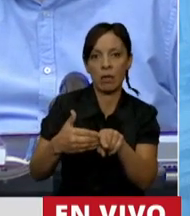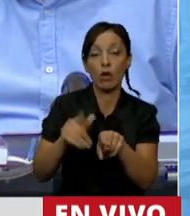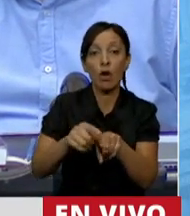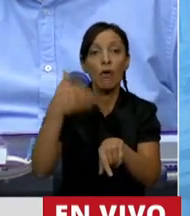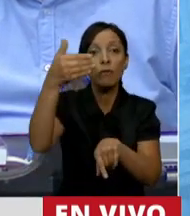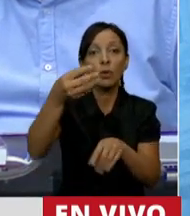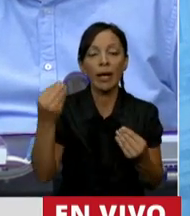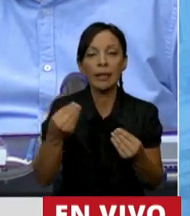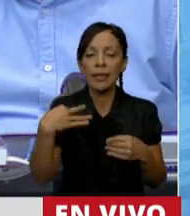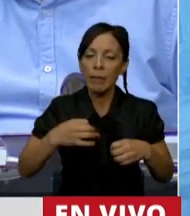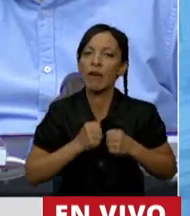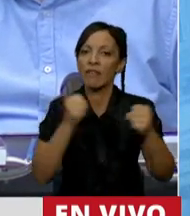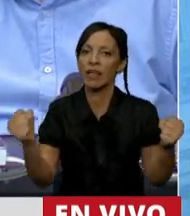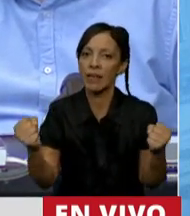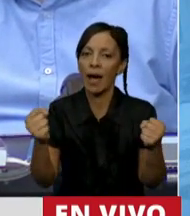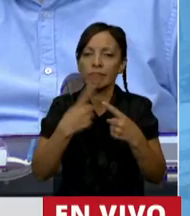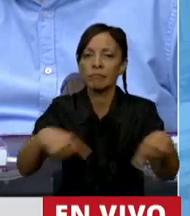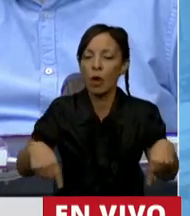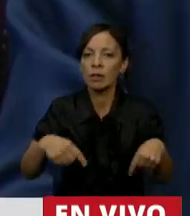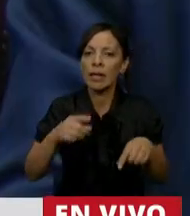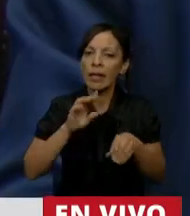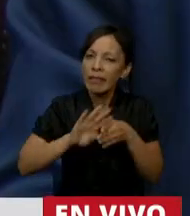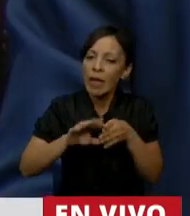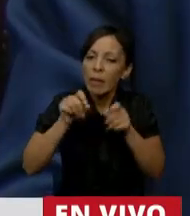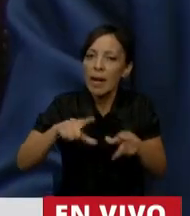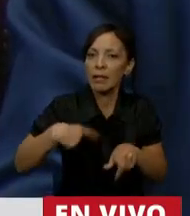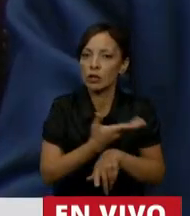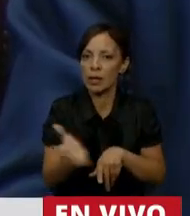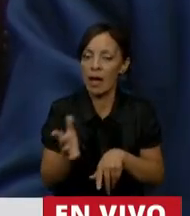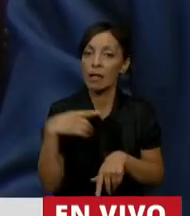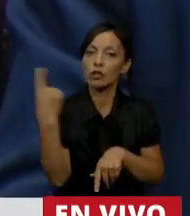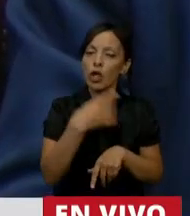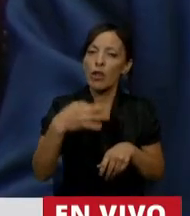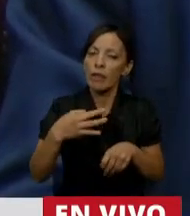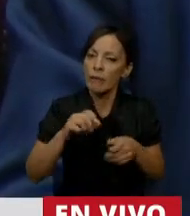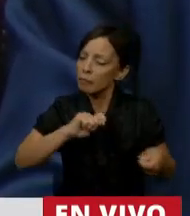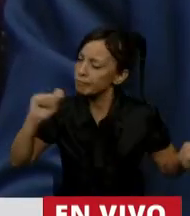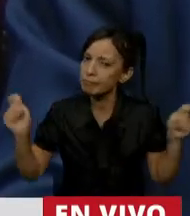nuestros tabúes pendientes. El futuro será todo lo que nos animemos a transformar